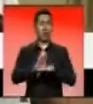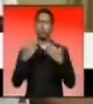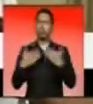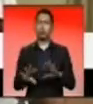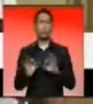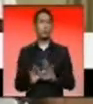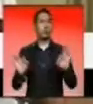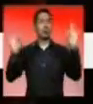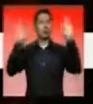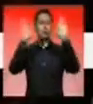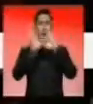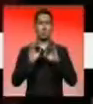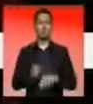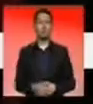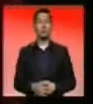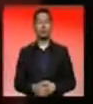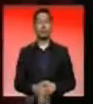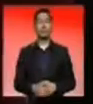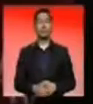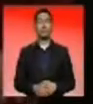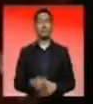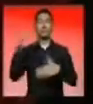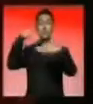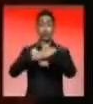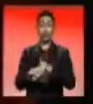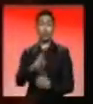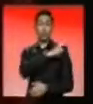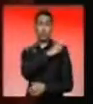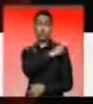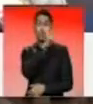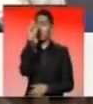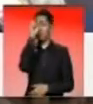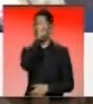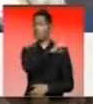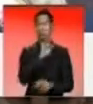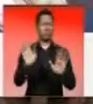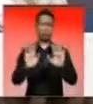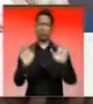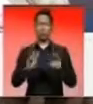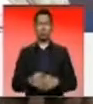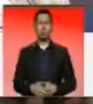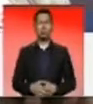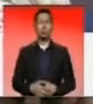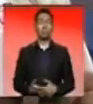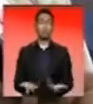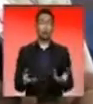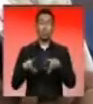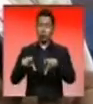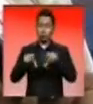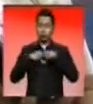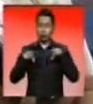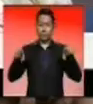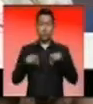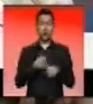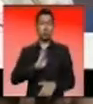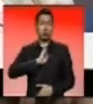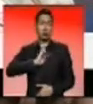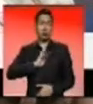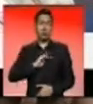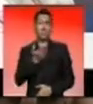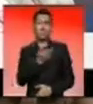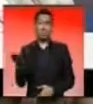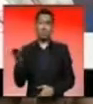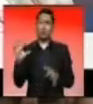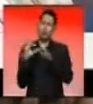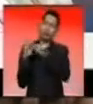cualitativo que el país requiere. El ingreso a las universidades no es complicado. Opten por un instituto tecnológico, porque después de todo es lo que va alineado